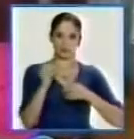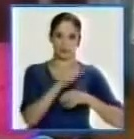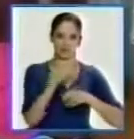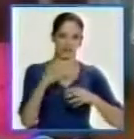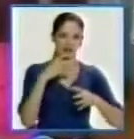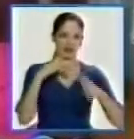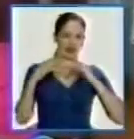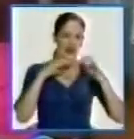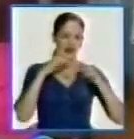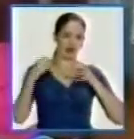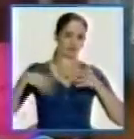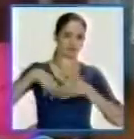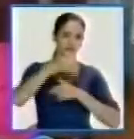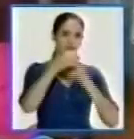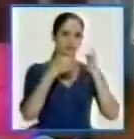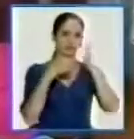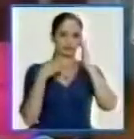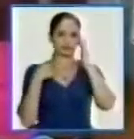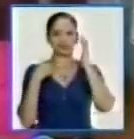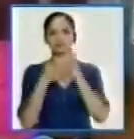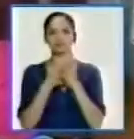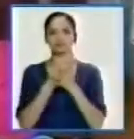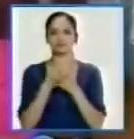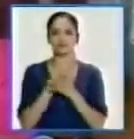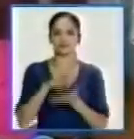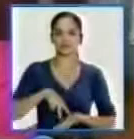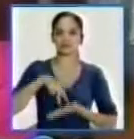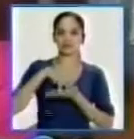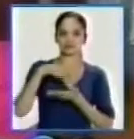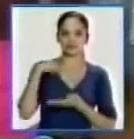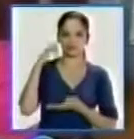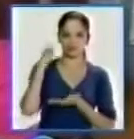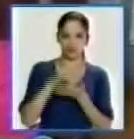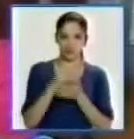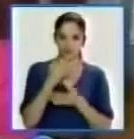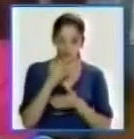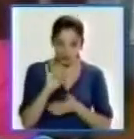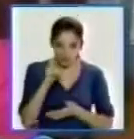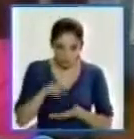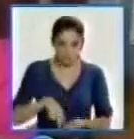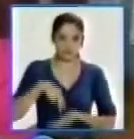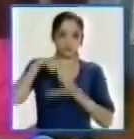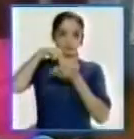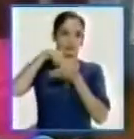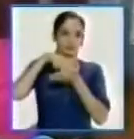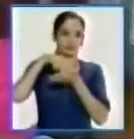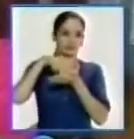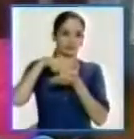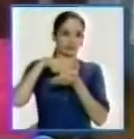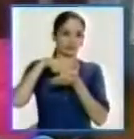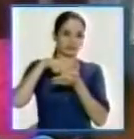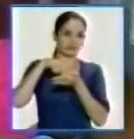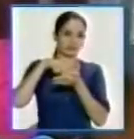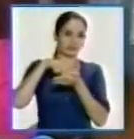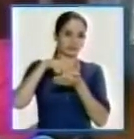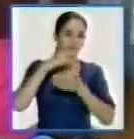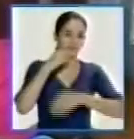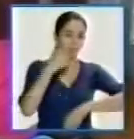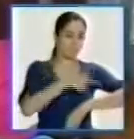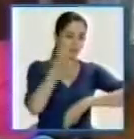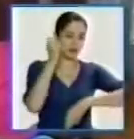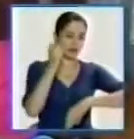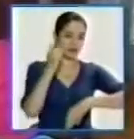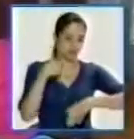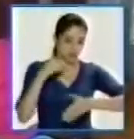poder pararme, porque yo creo que yo me paré así, en el momento que me paré, Cuando me pegan el primer tiro, yo creo